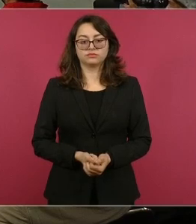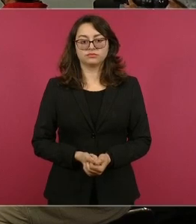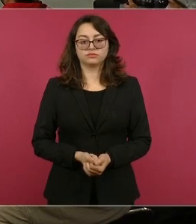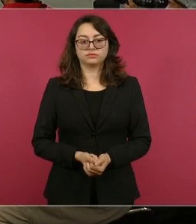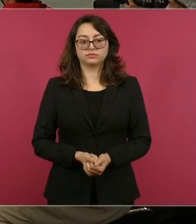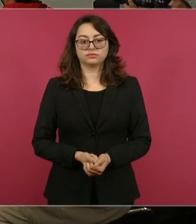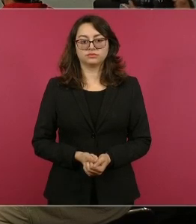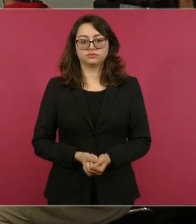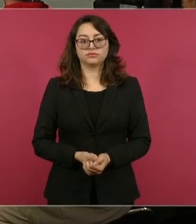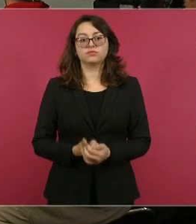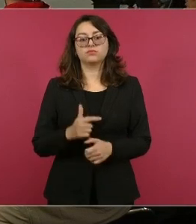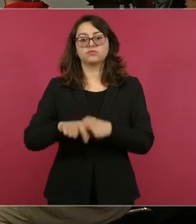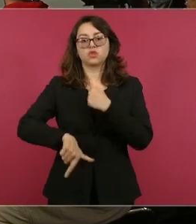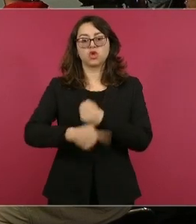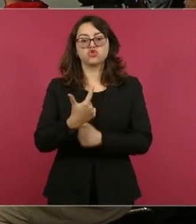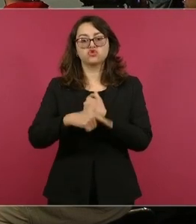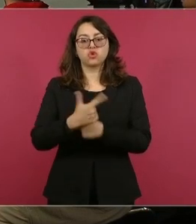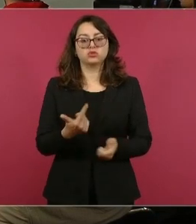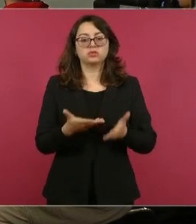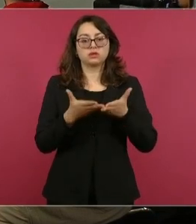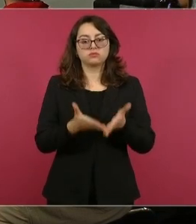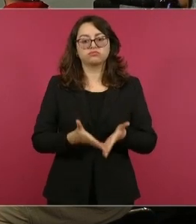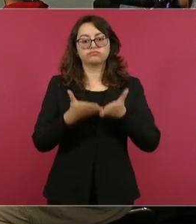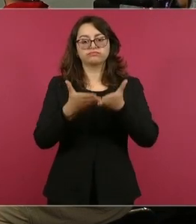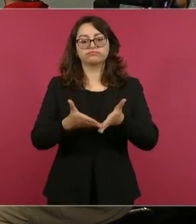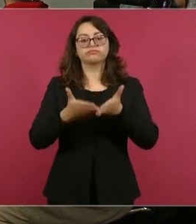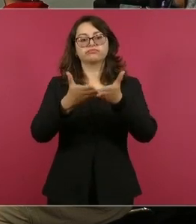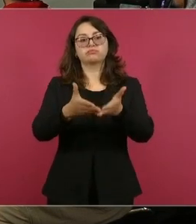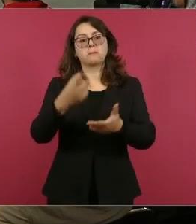Doce buques sargaceros,